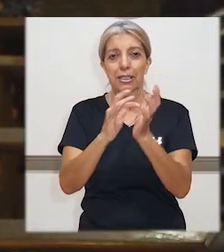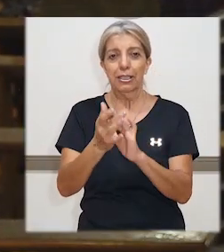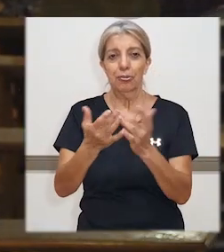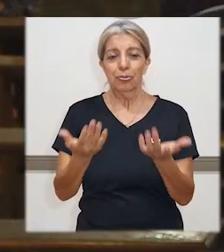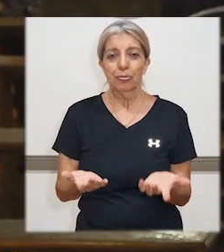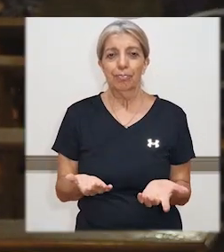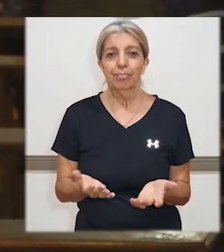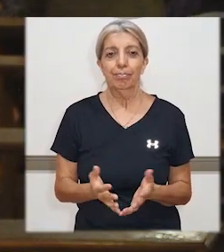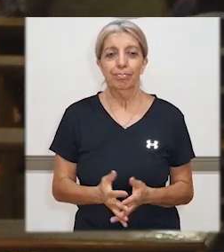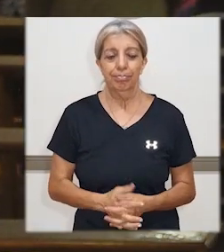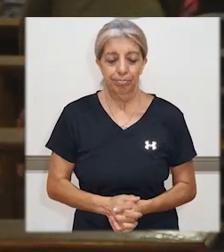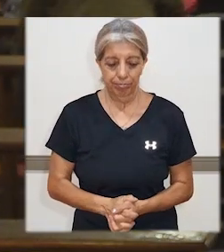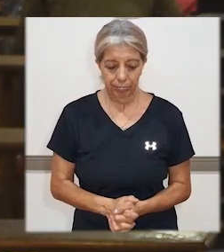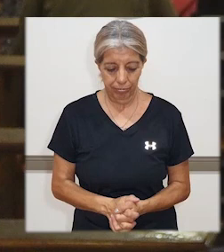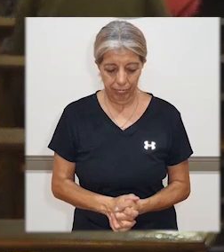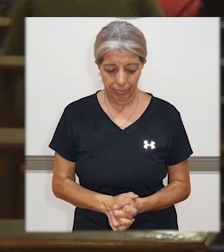Gloria a ti, Señor Jesús.